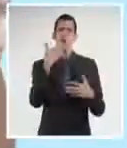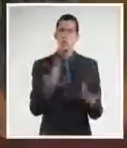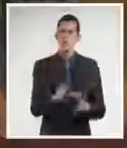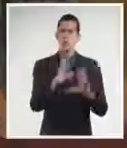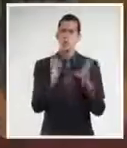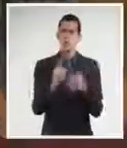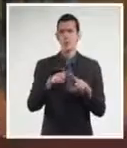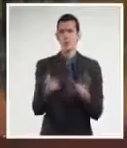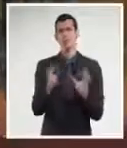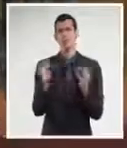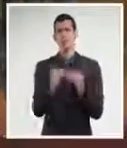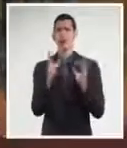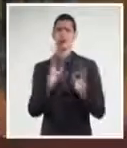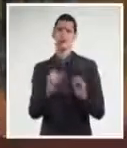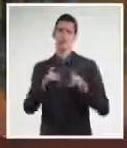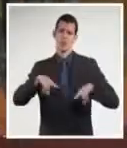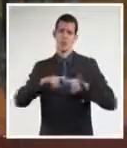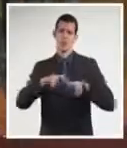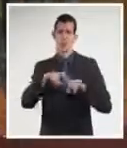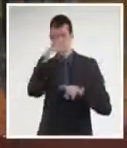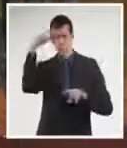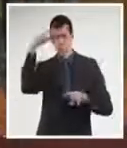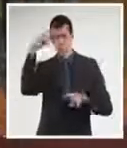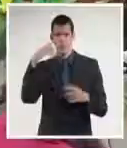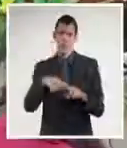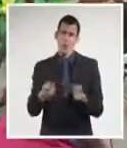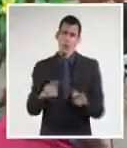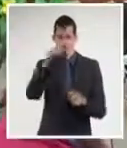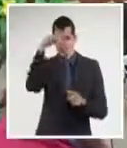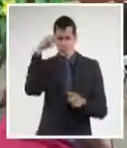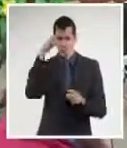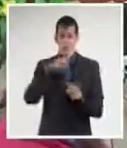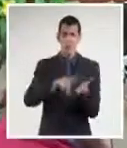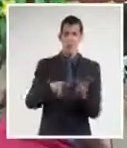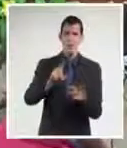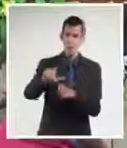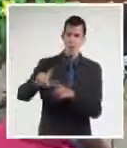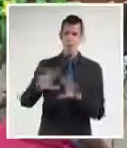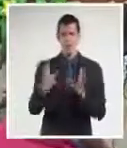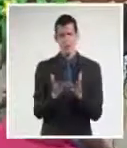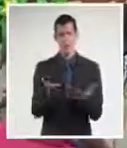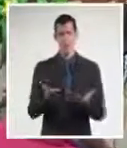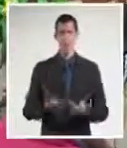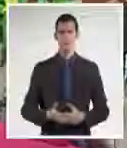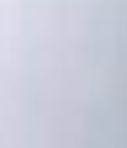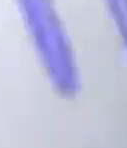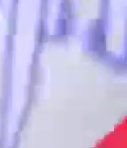Espíritus. Javier Alejandro Brito, Sistema Informativo de la Televisión Cubana.